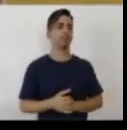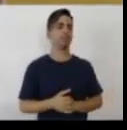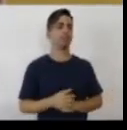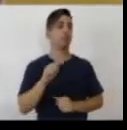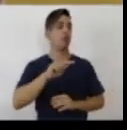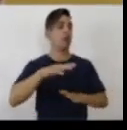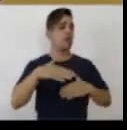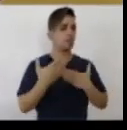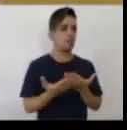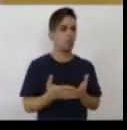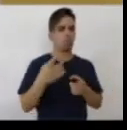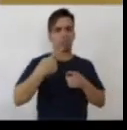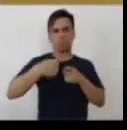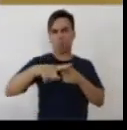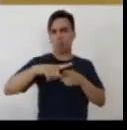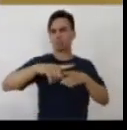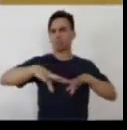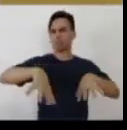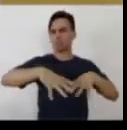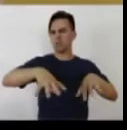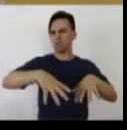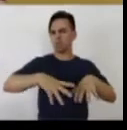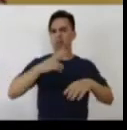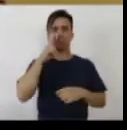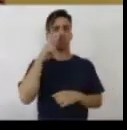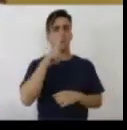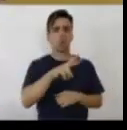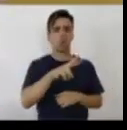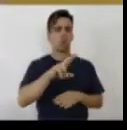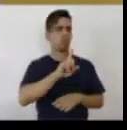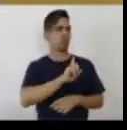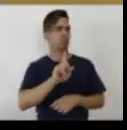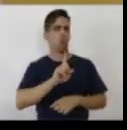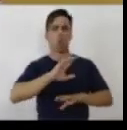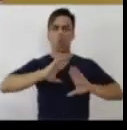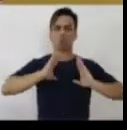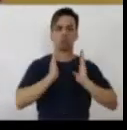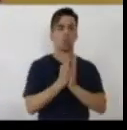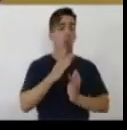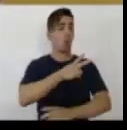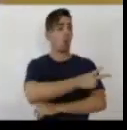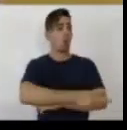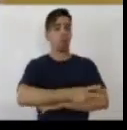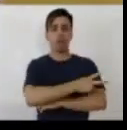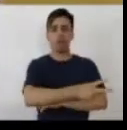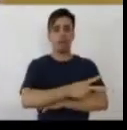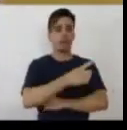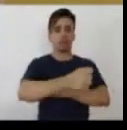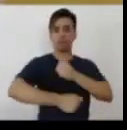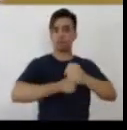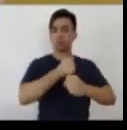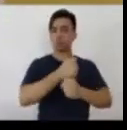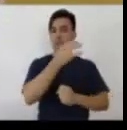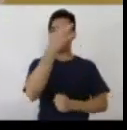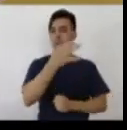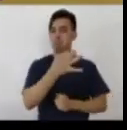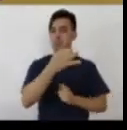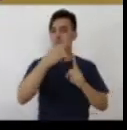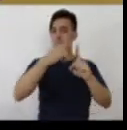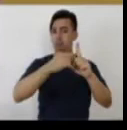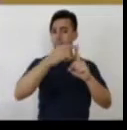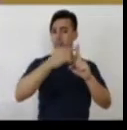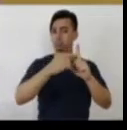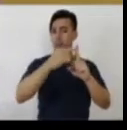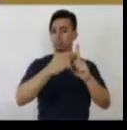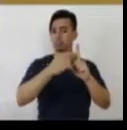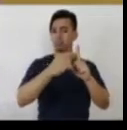a ver entonces otra situación. Ustedes conocen que no todos los países utilizan la misma escala para